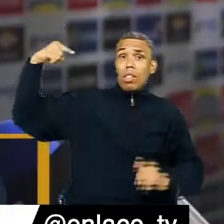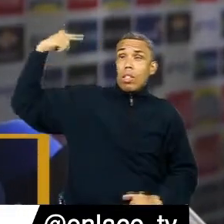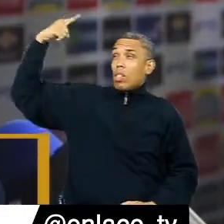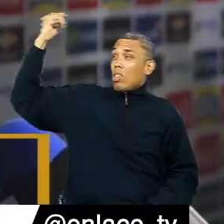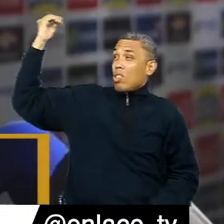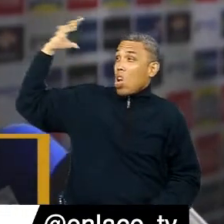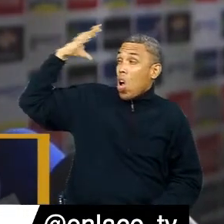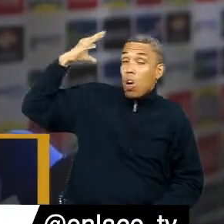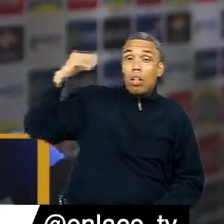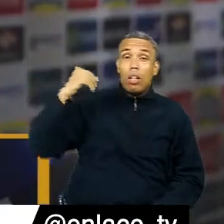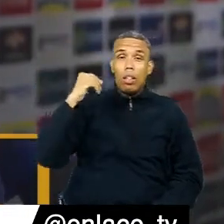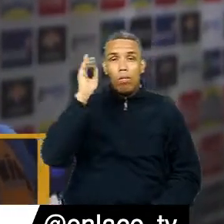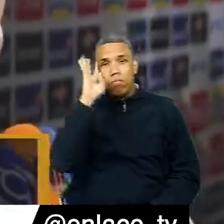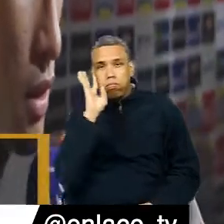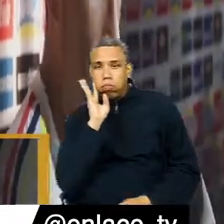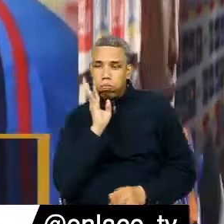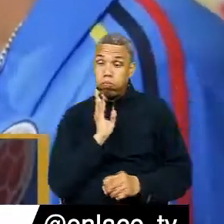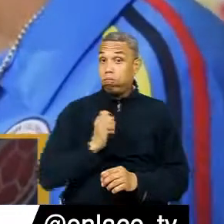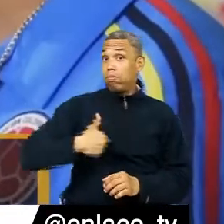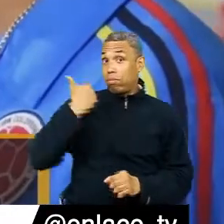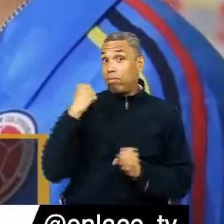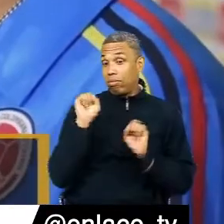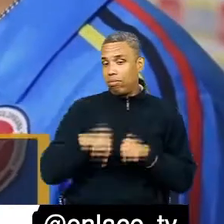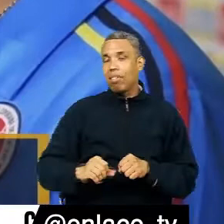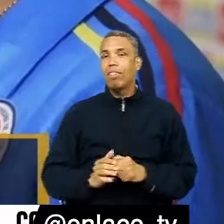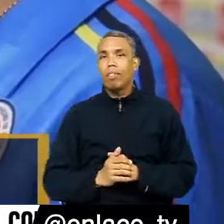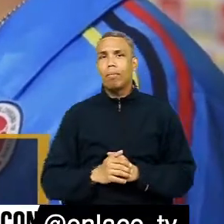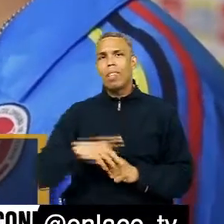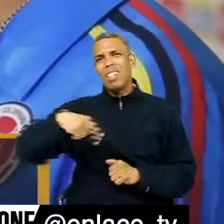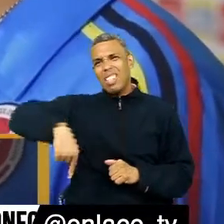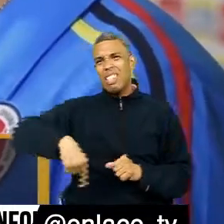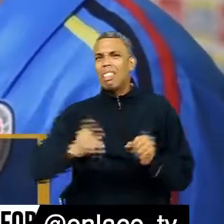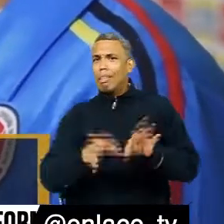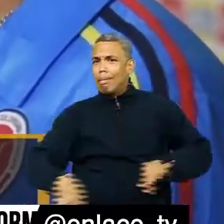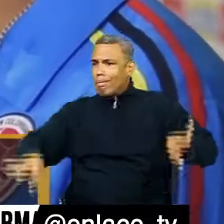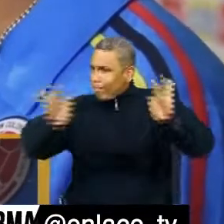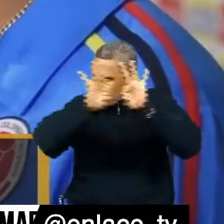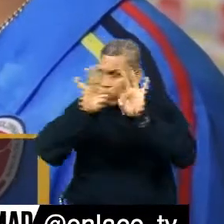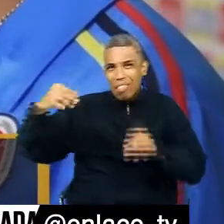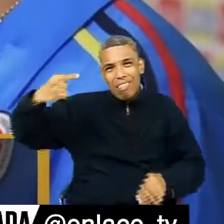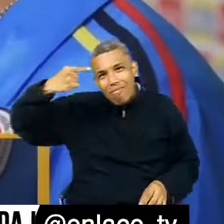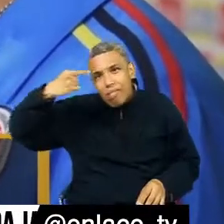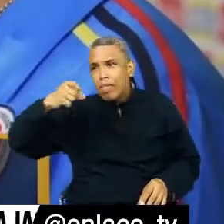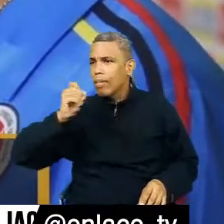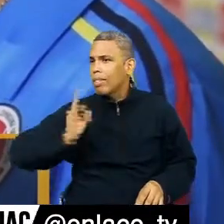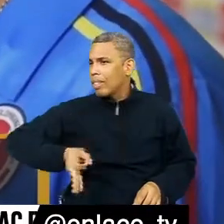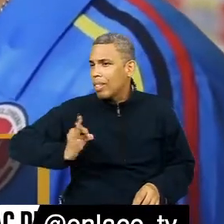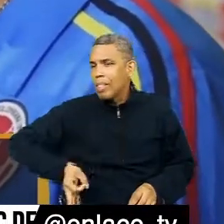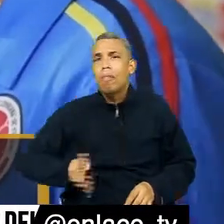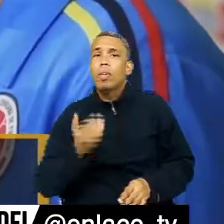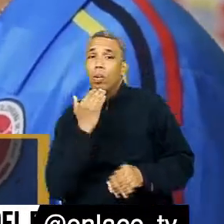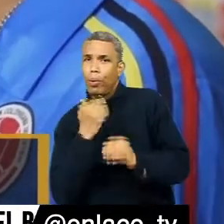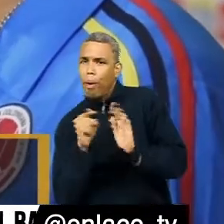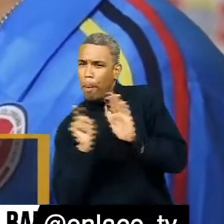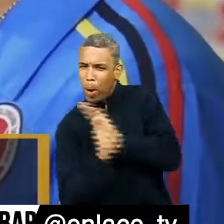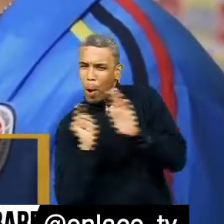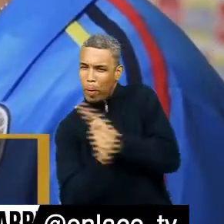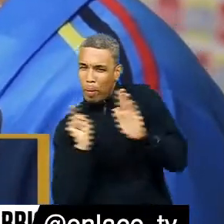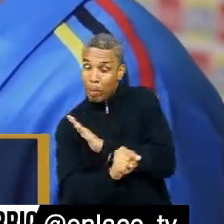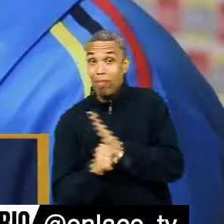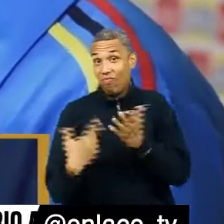ganar de local, sacar los mayores puntos allí. Lo importante acá siempre ha sido la selección. Como delantero uno habla con goles y yo